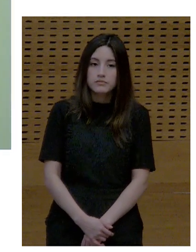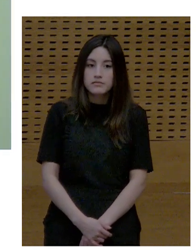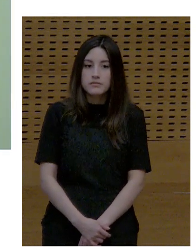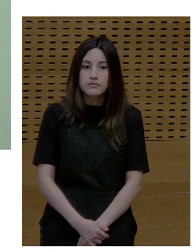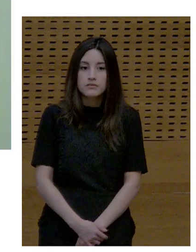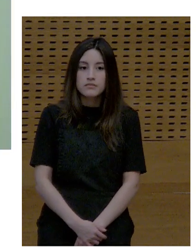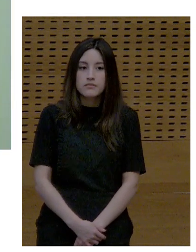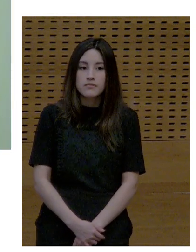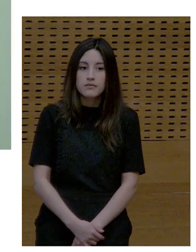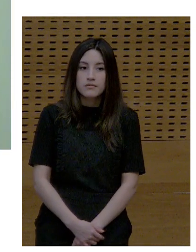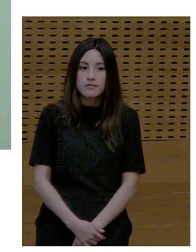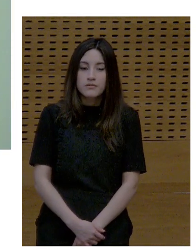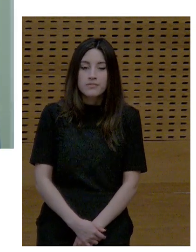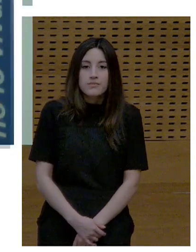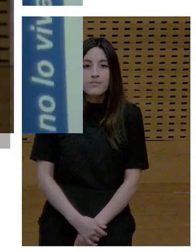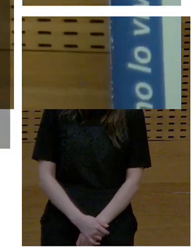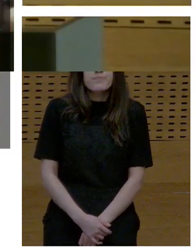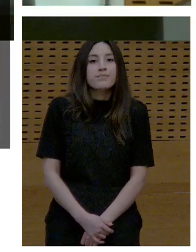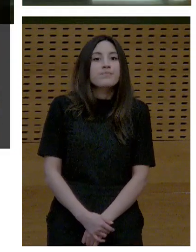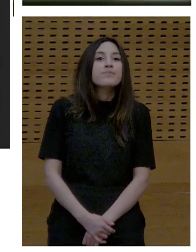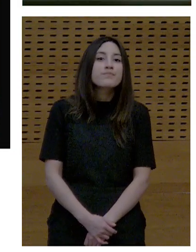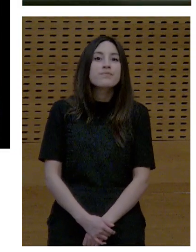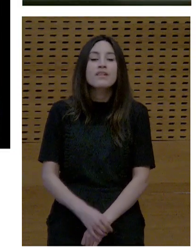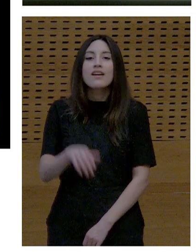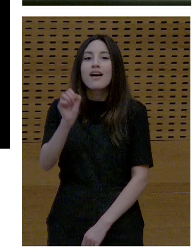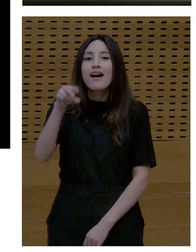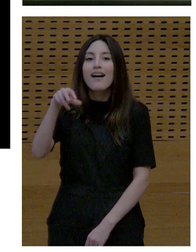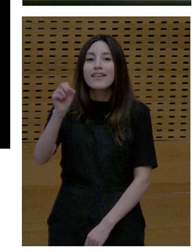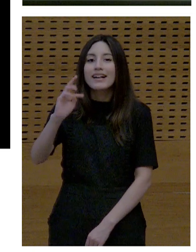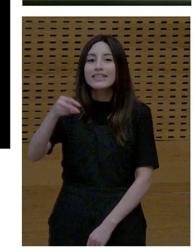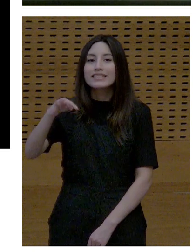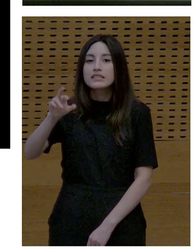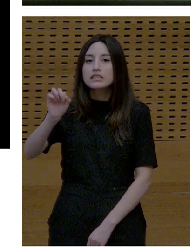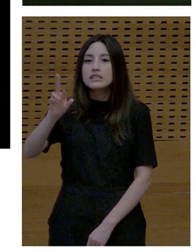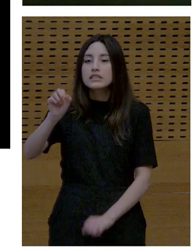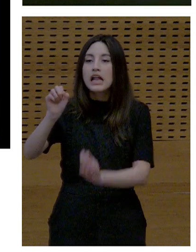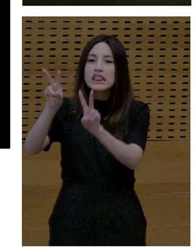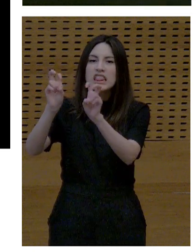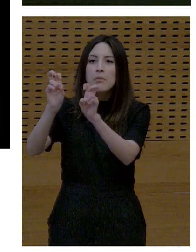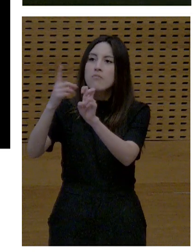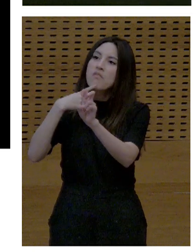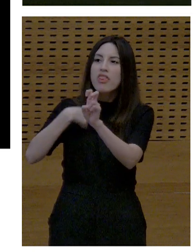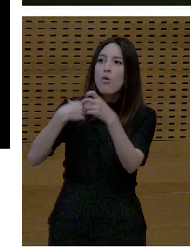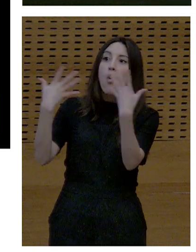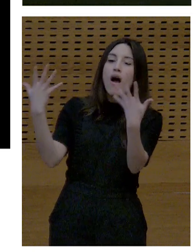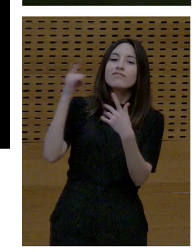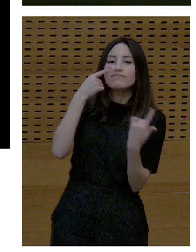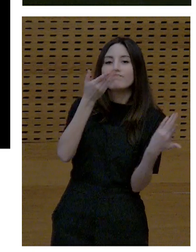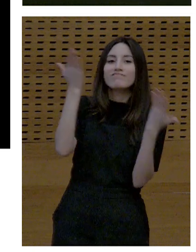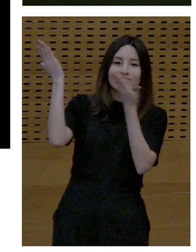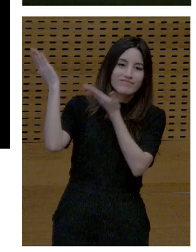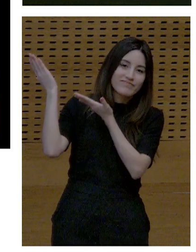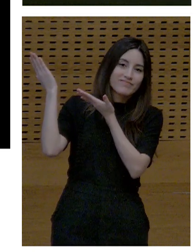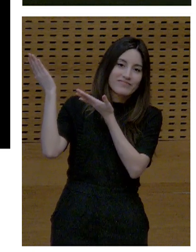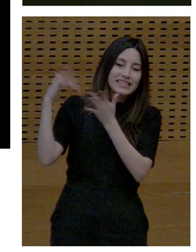Vale, el tema que me propuso Arantxa cuando me contactó fue comprender el Parkinson, síntomas visibles